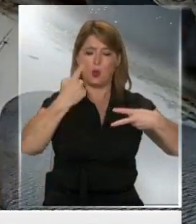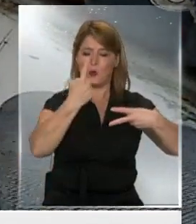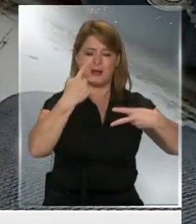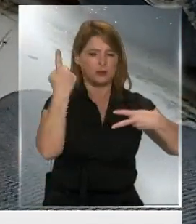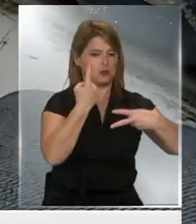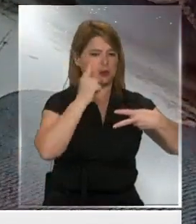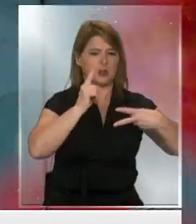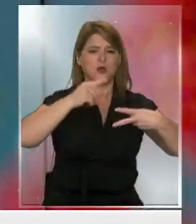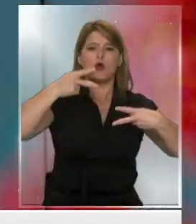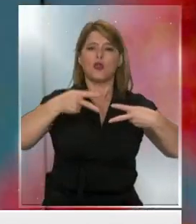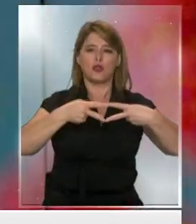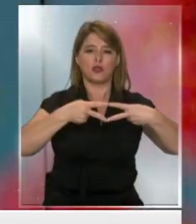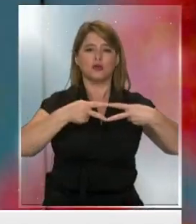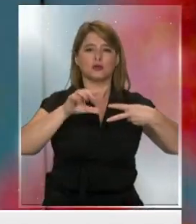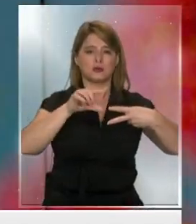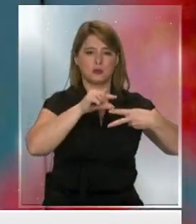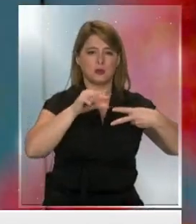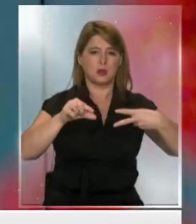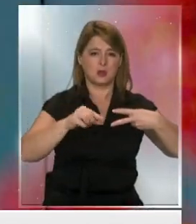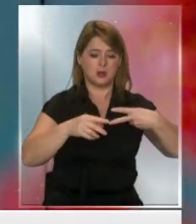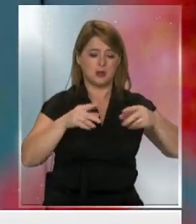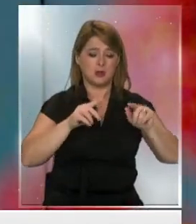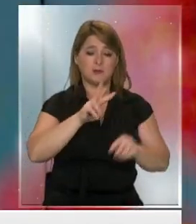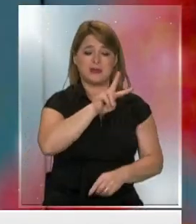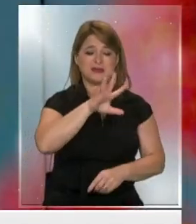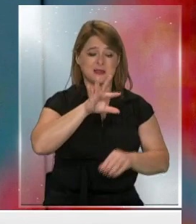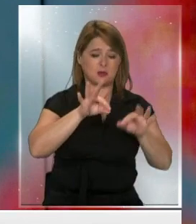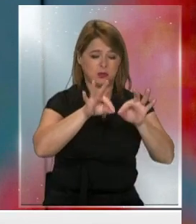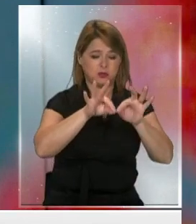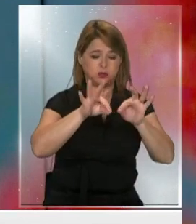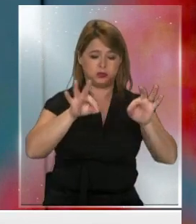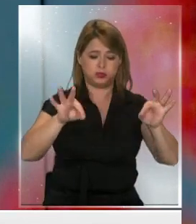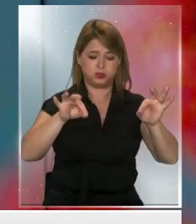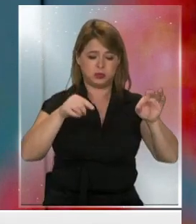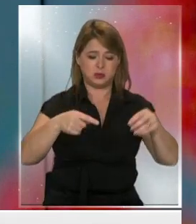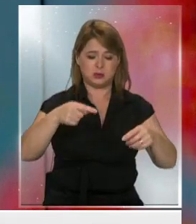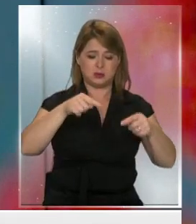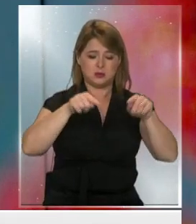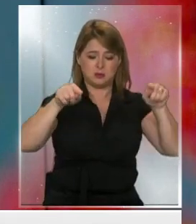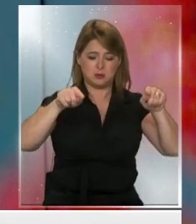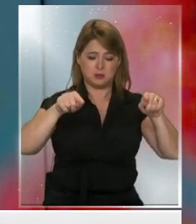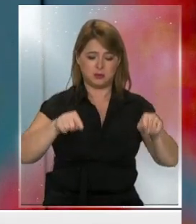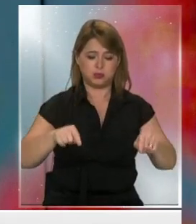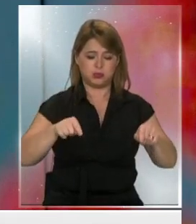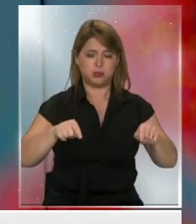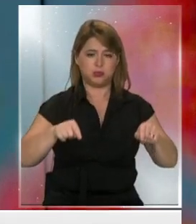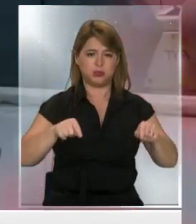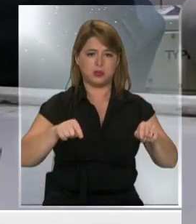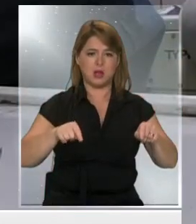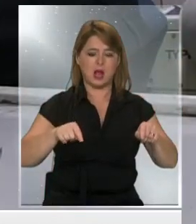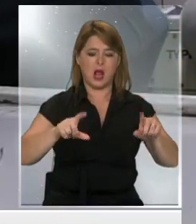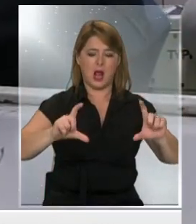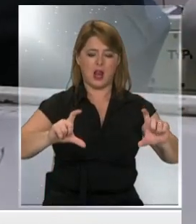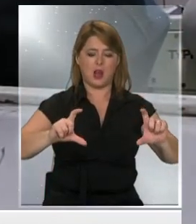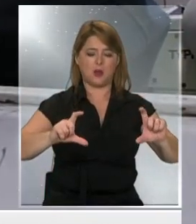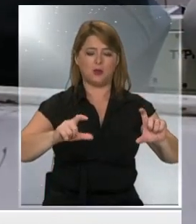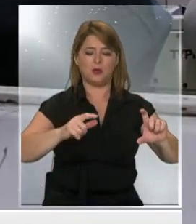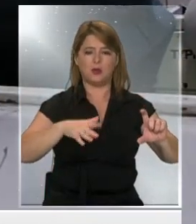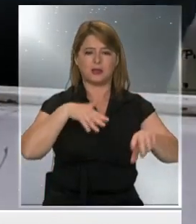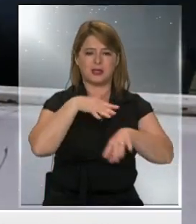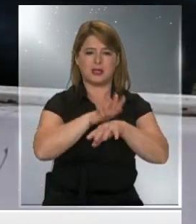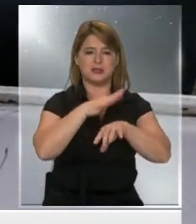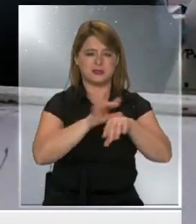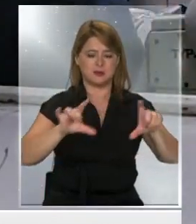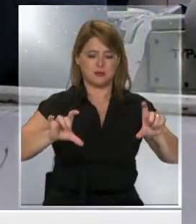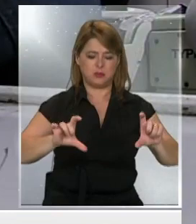Ajá. 25 centímetros de ancho por 15 centímetros de alto. Así se arma